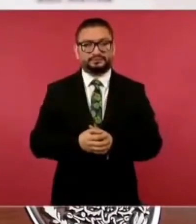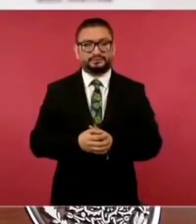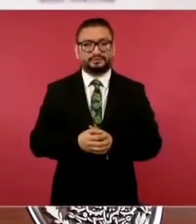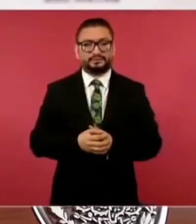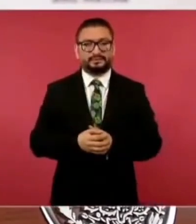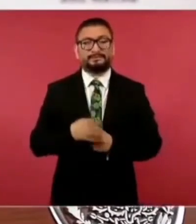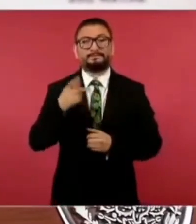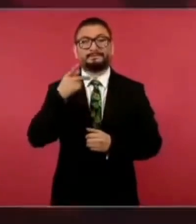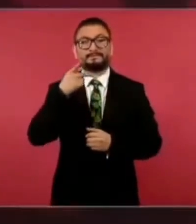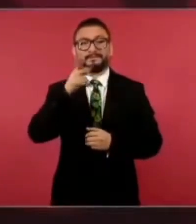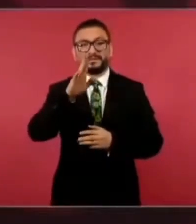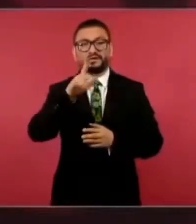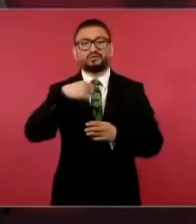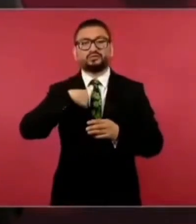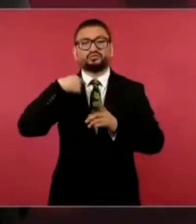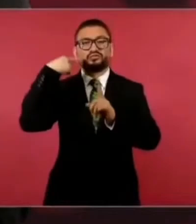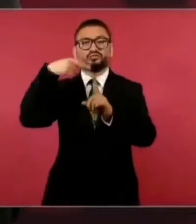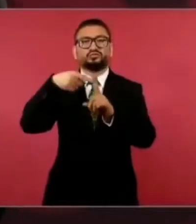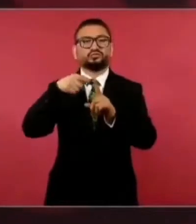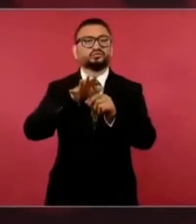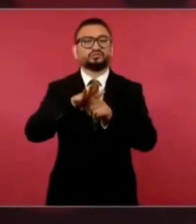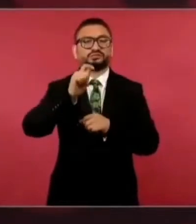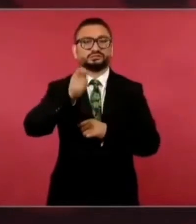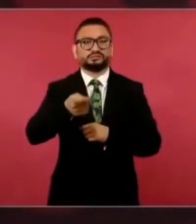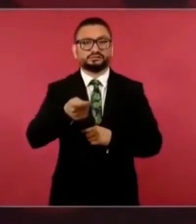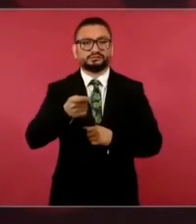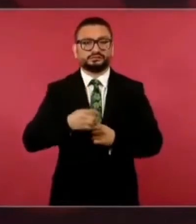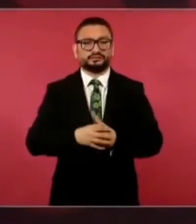pero a lo que voy es,